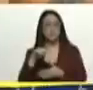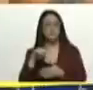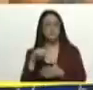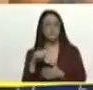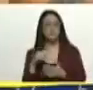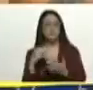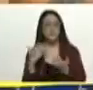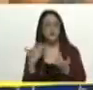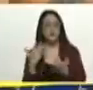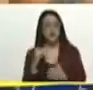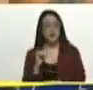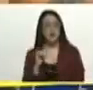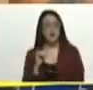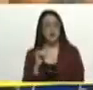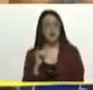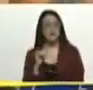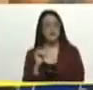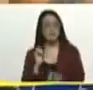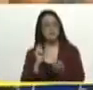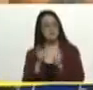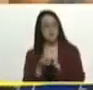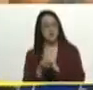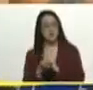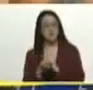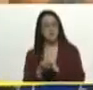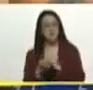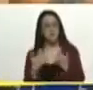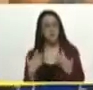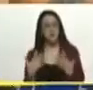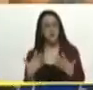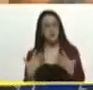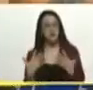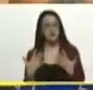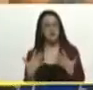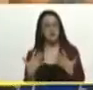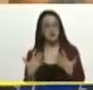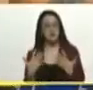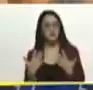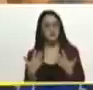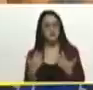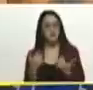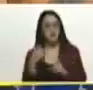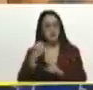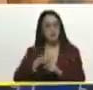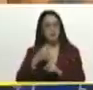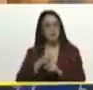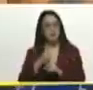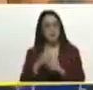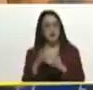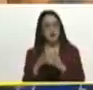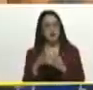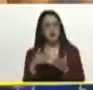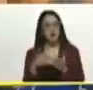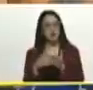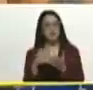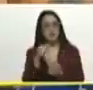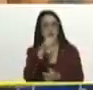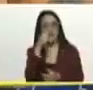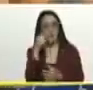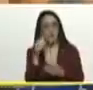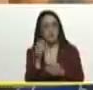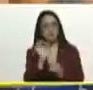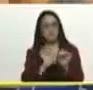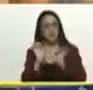que reanudar urgentemente para poder luchar contra el narcotráfico, para